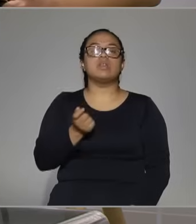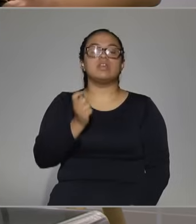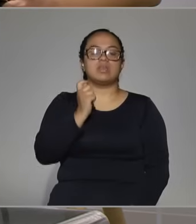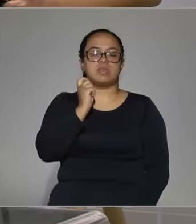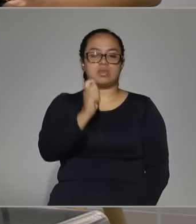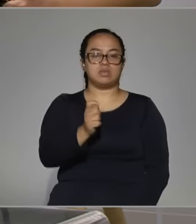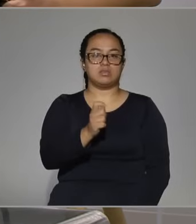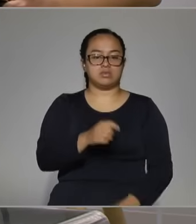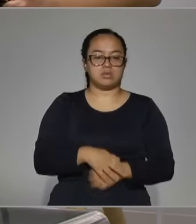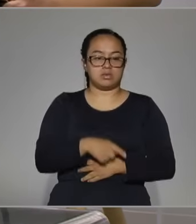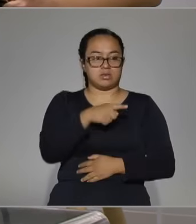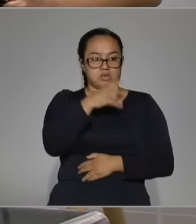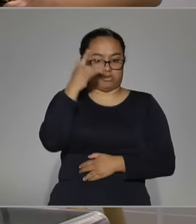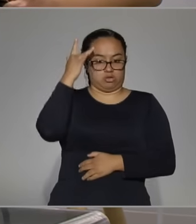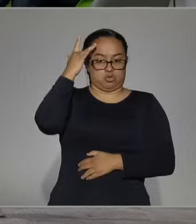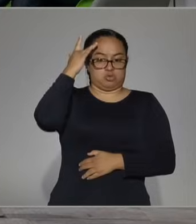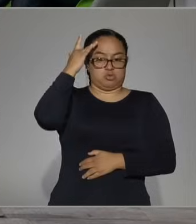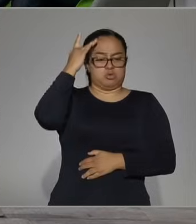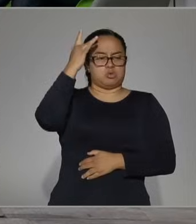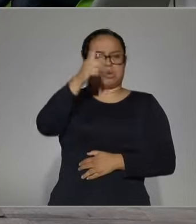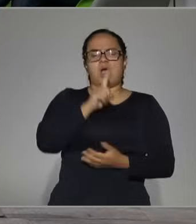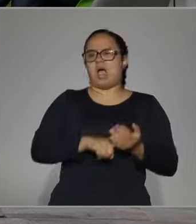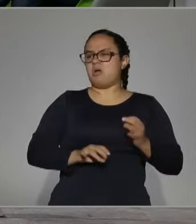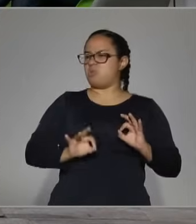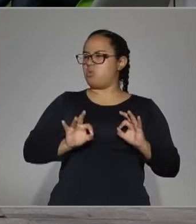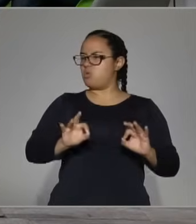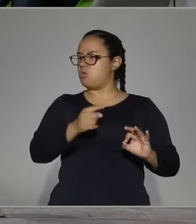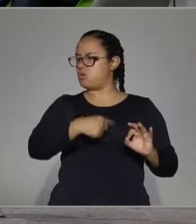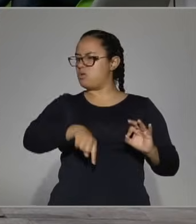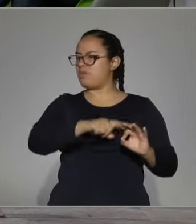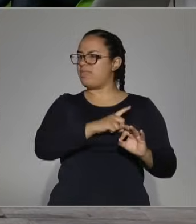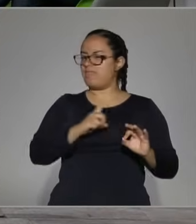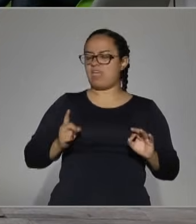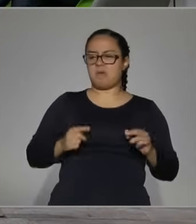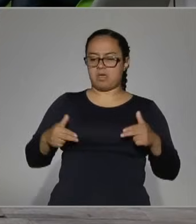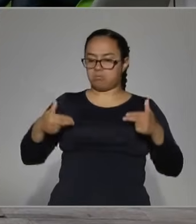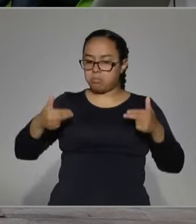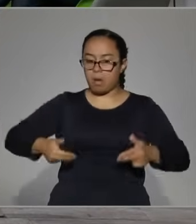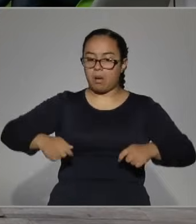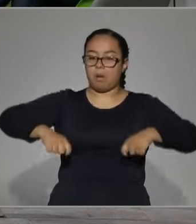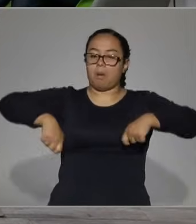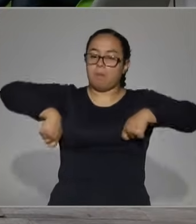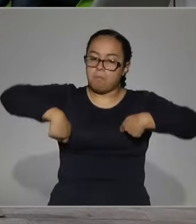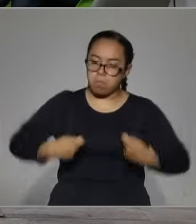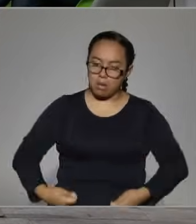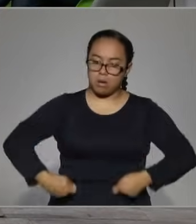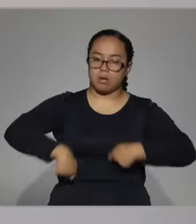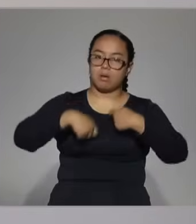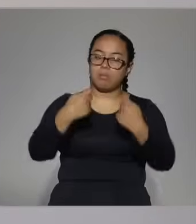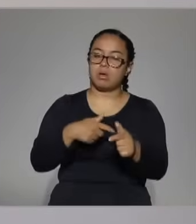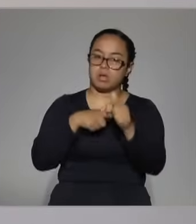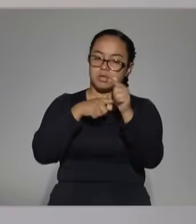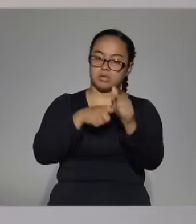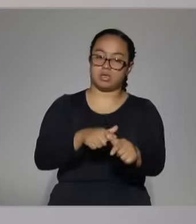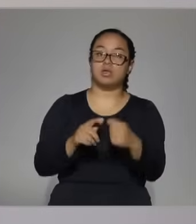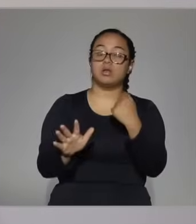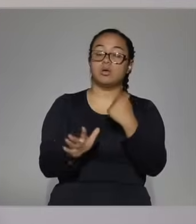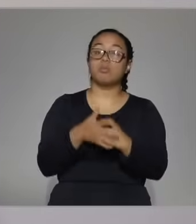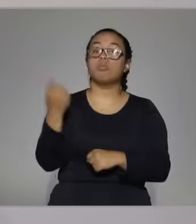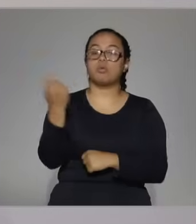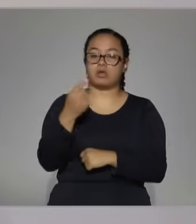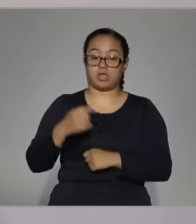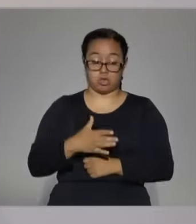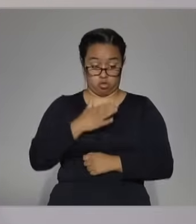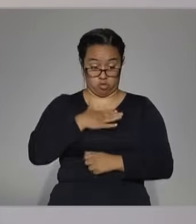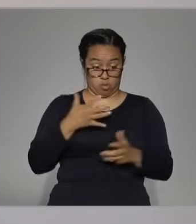la pureza otra vez, en el cual tiene que hacerse bajo esta forma. ¿Por qué? Porque no quiero que nadie cuestione